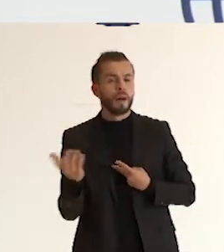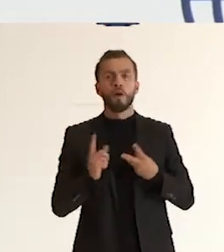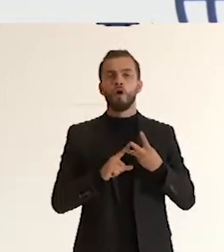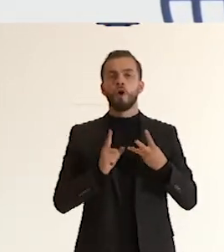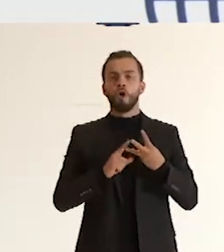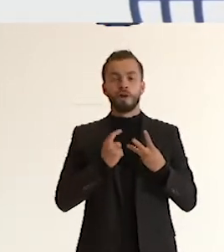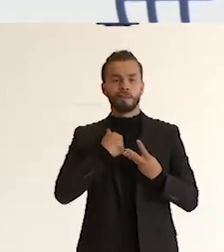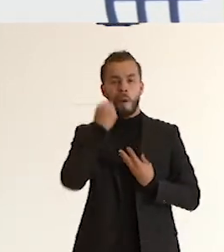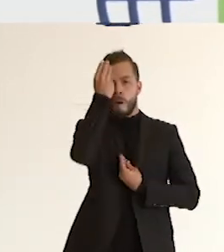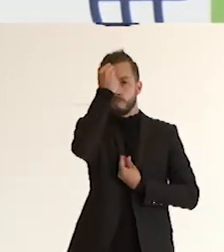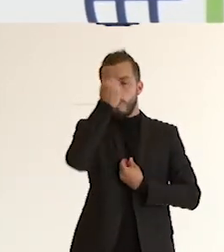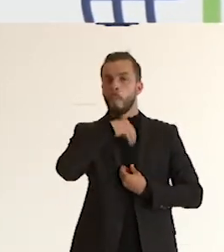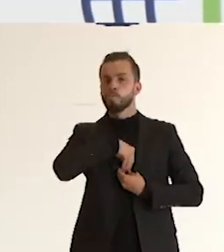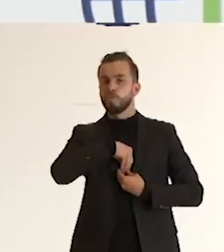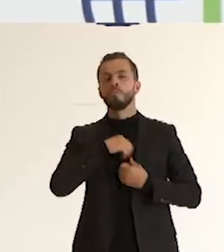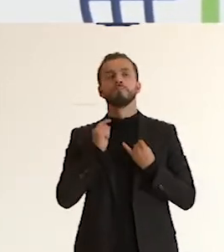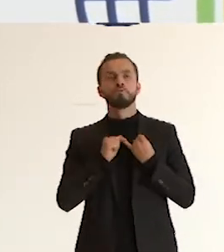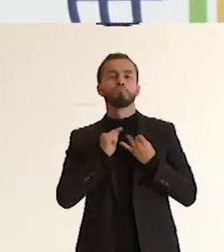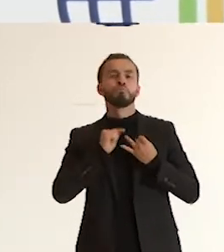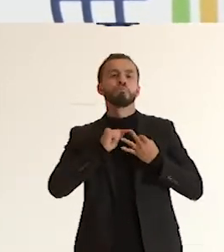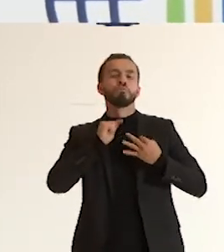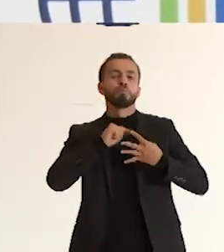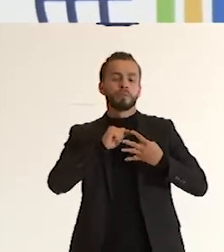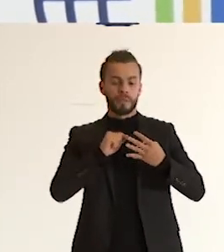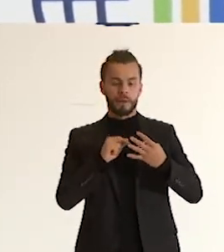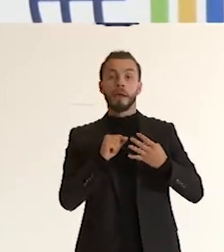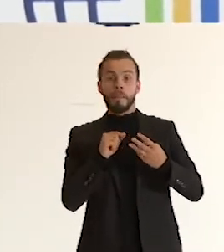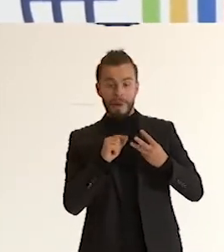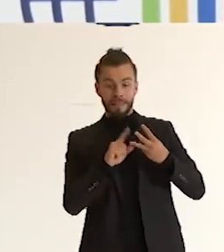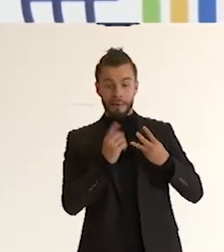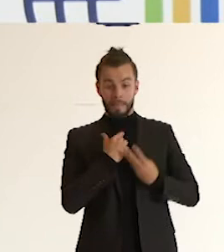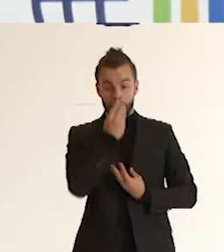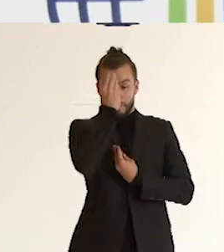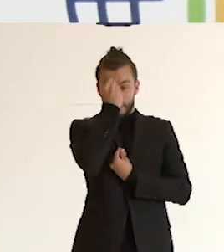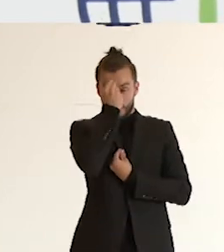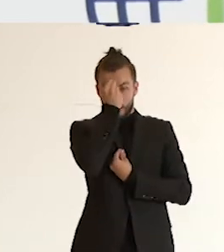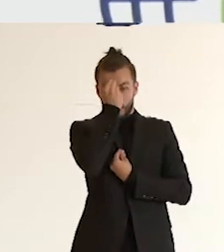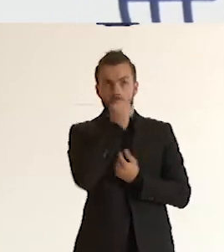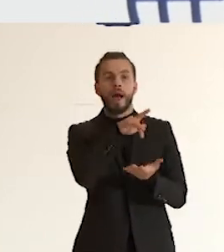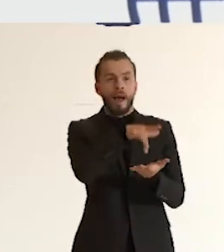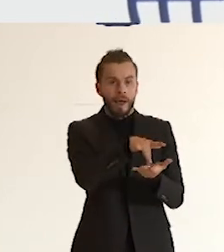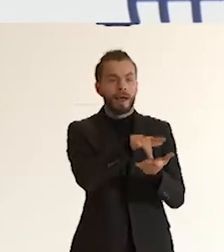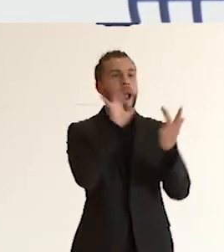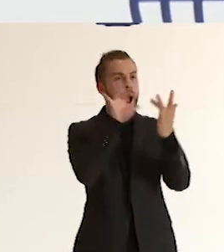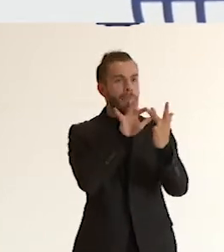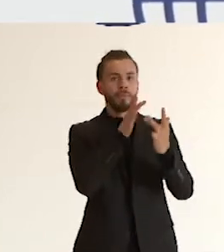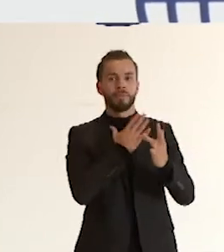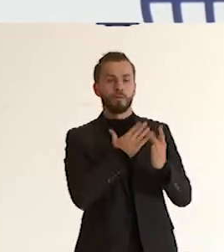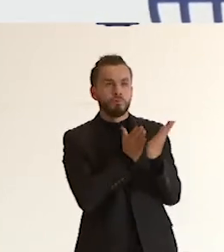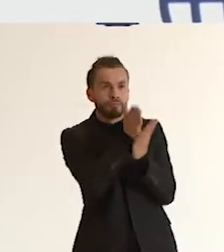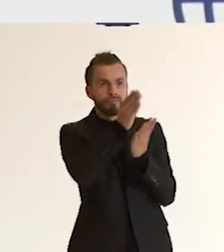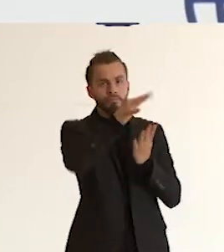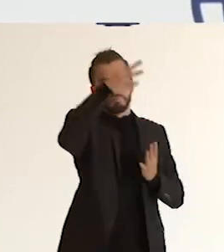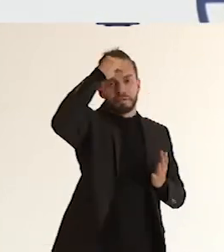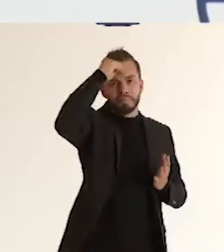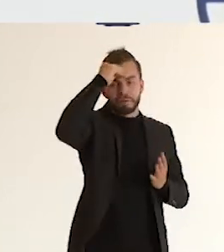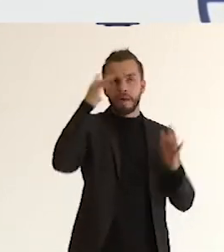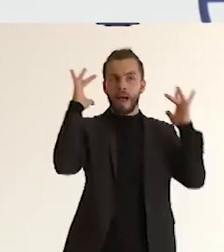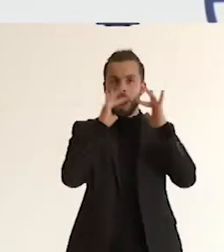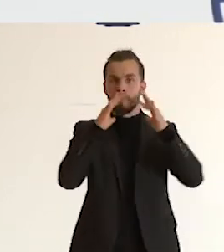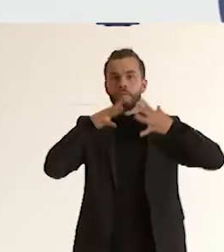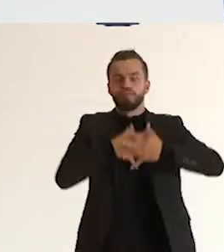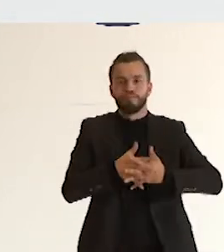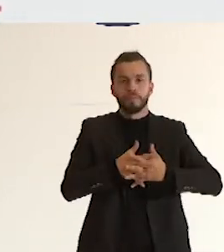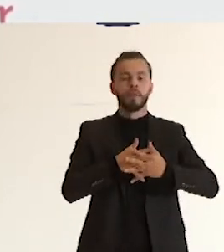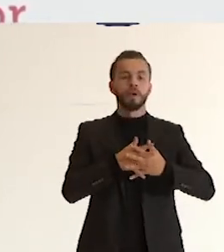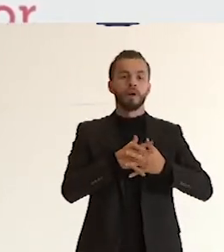valores como mis valores se ven reflejados en la profesión que estoy estudiando otras tienen que ver con el ámbito